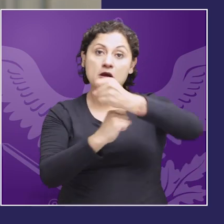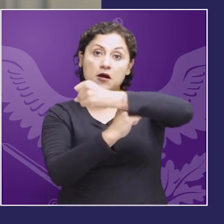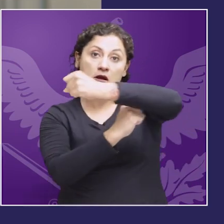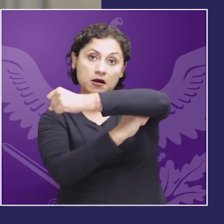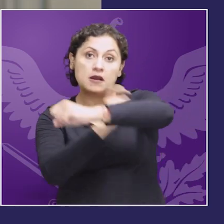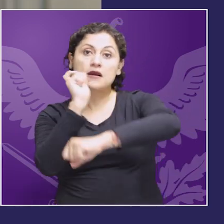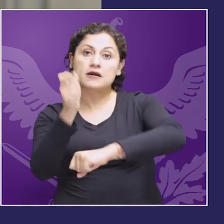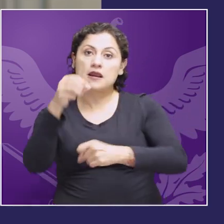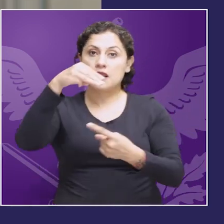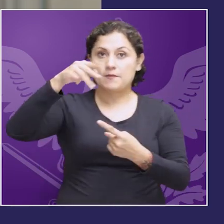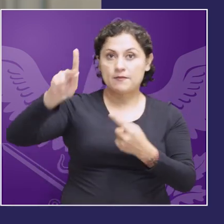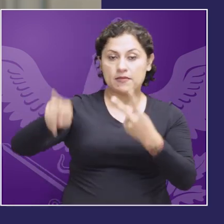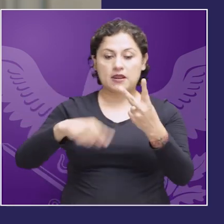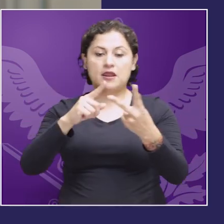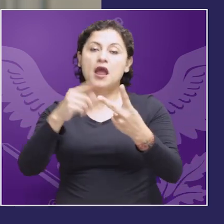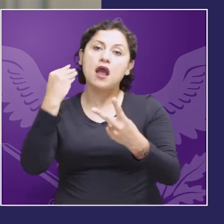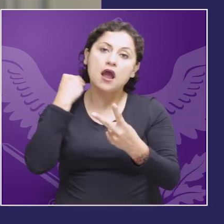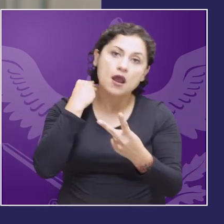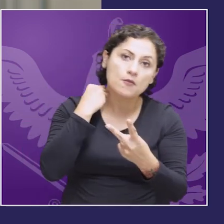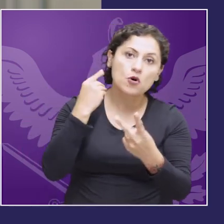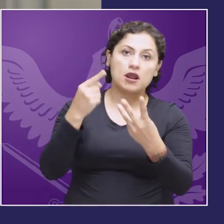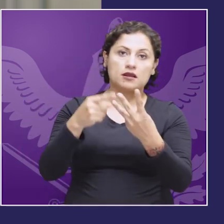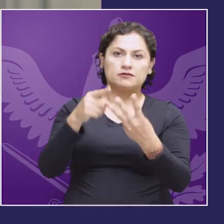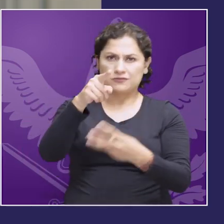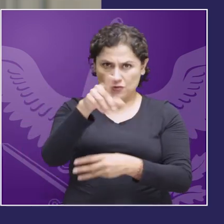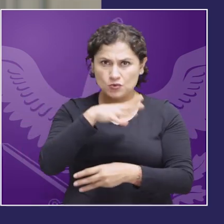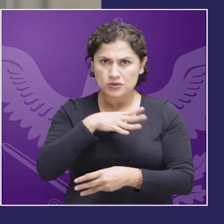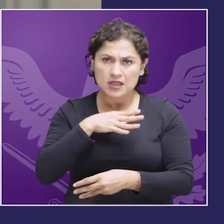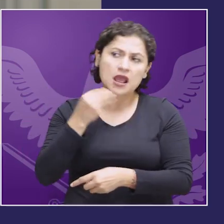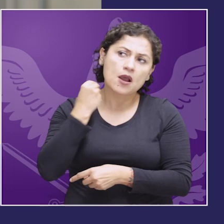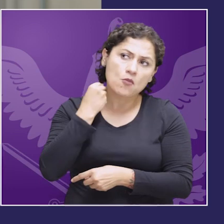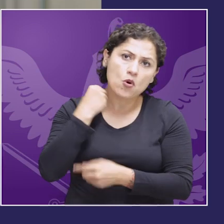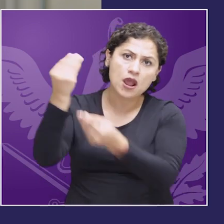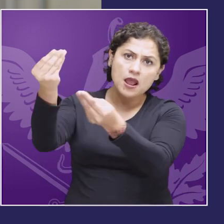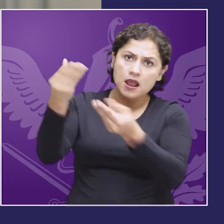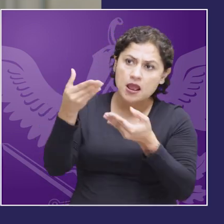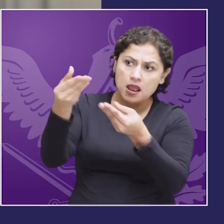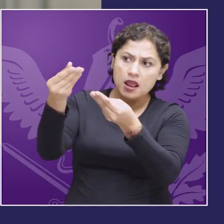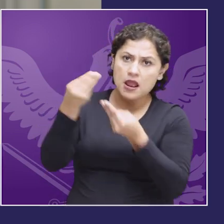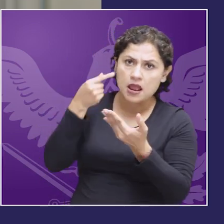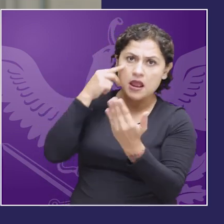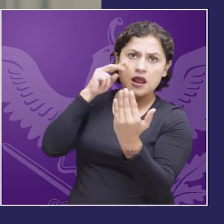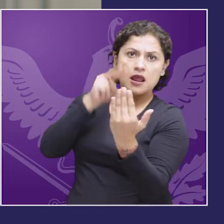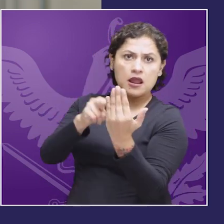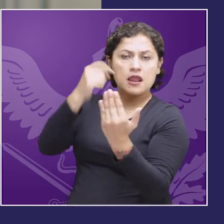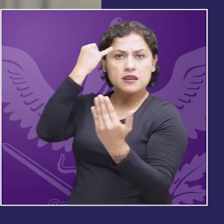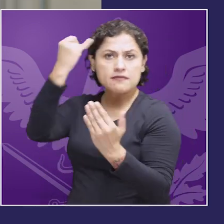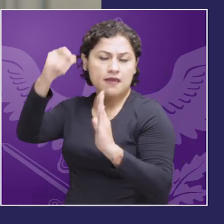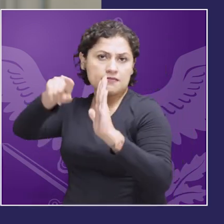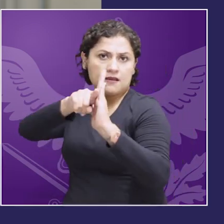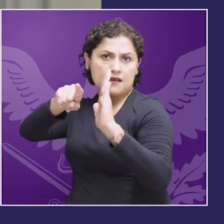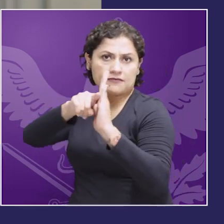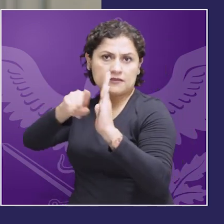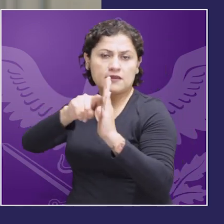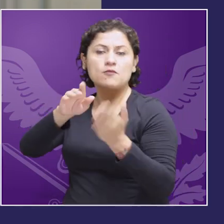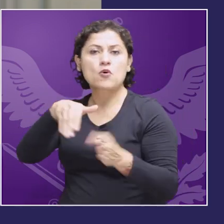argumentación estereotipada, ¿verdad?, de la mujer que fue víctima, que era una mujer